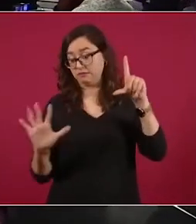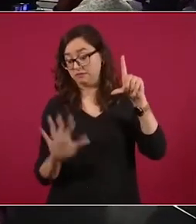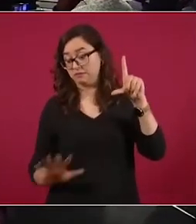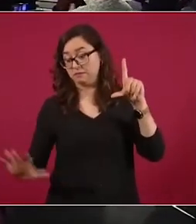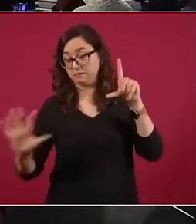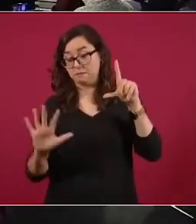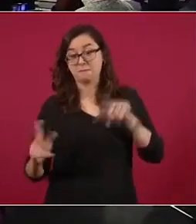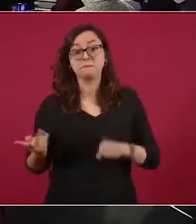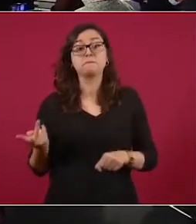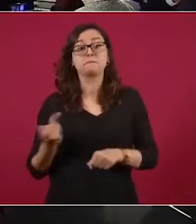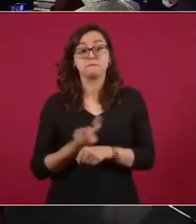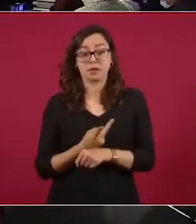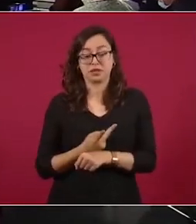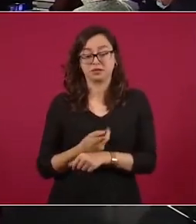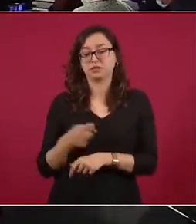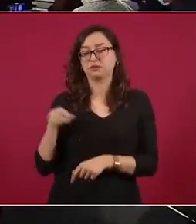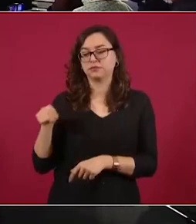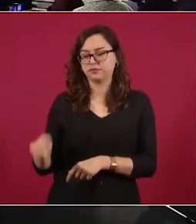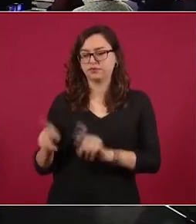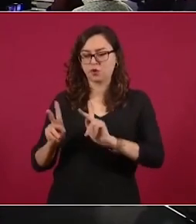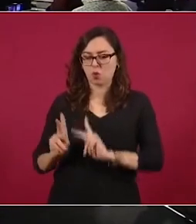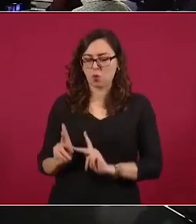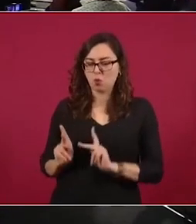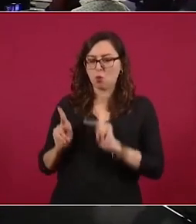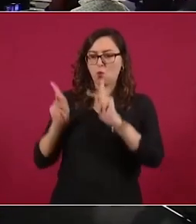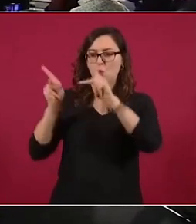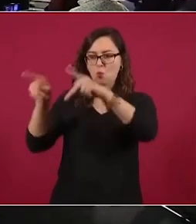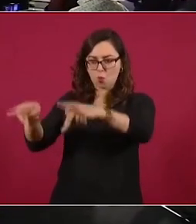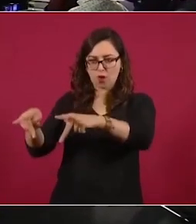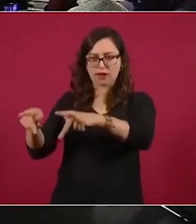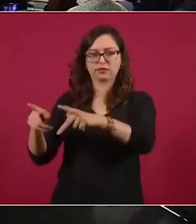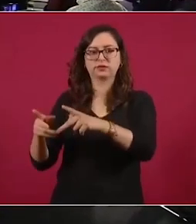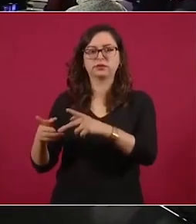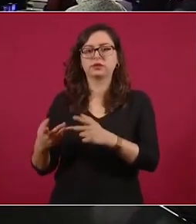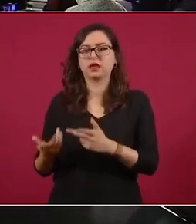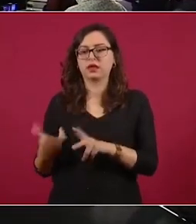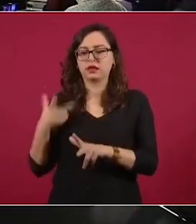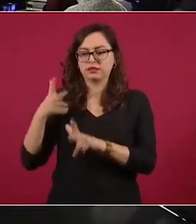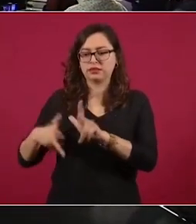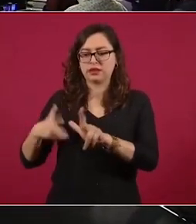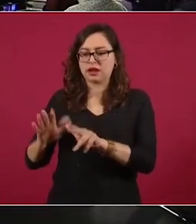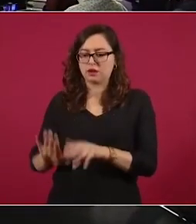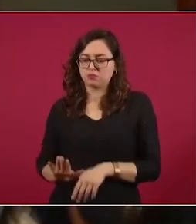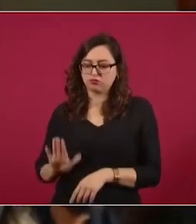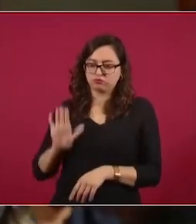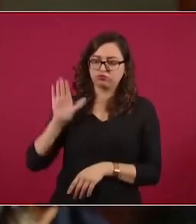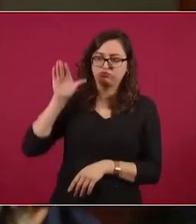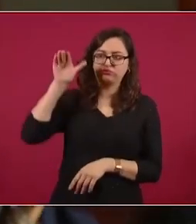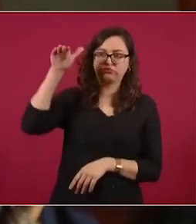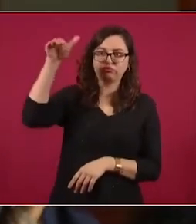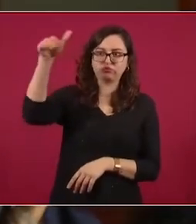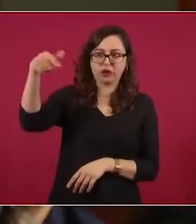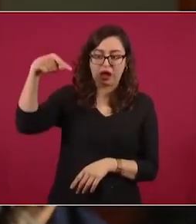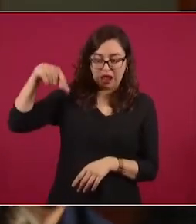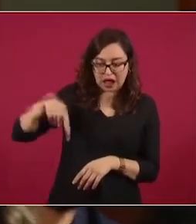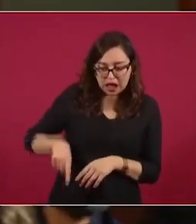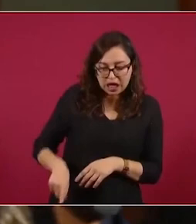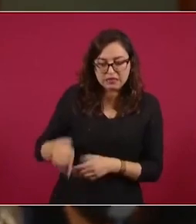unos pasos, digamos, unos puentes que evitarían que el tren pise las superficies donde están las